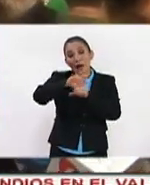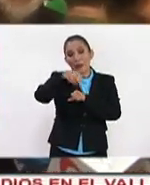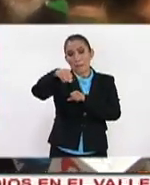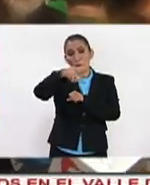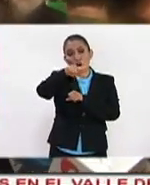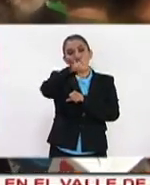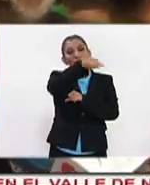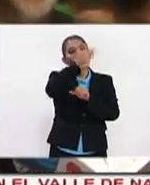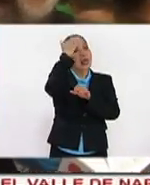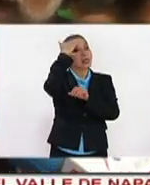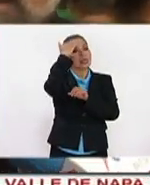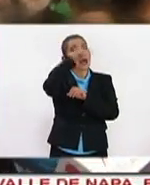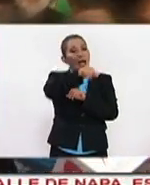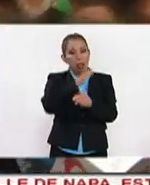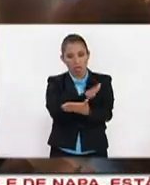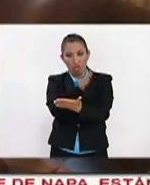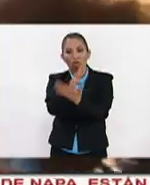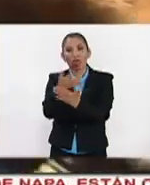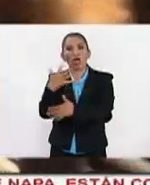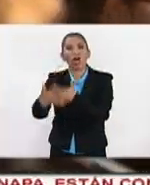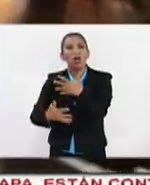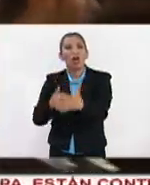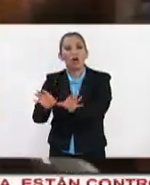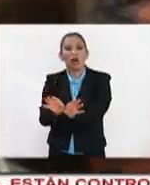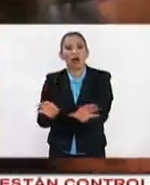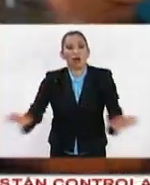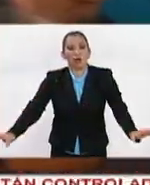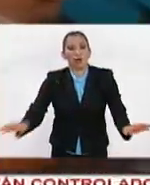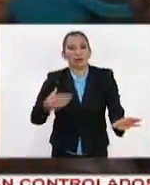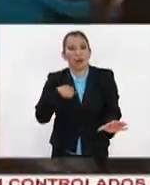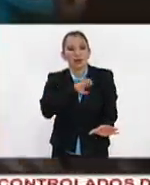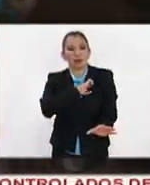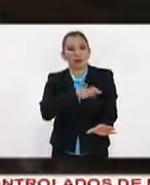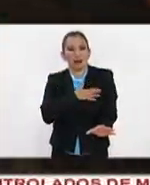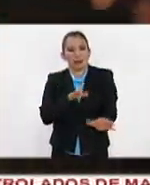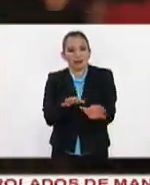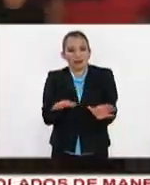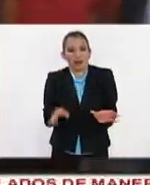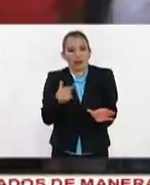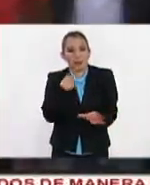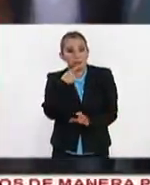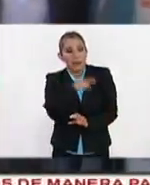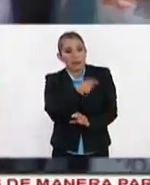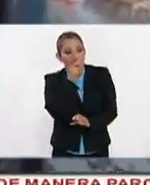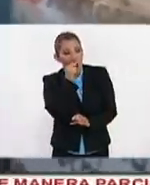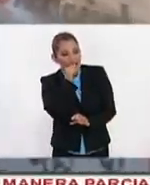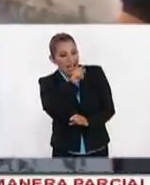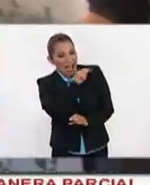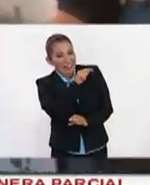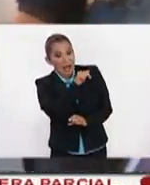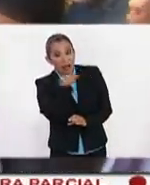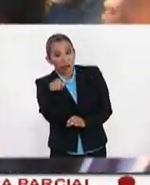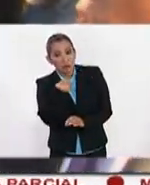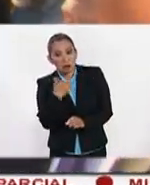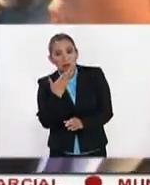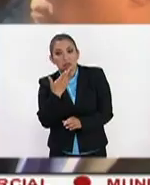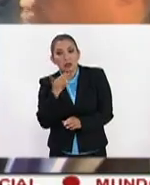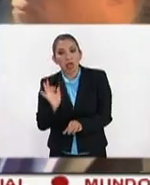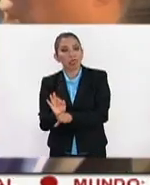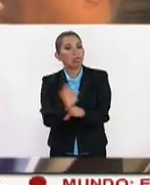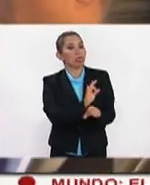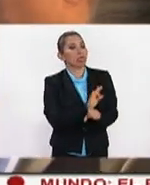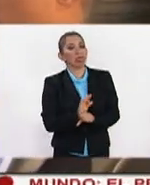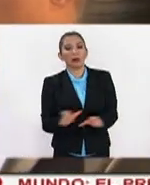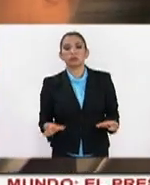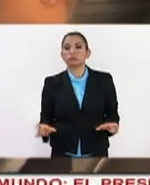Mossos está totalmente involucrado en el proceso separatista, hasta el punto de haber ordenado a la policía catalana que hiciera funciones de